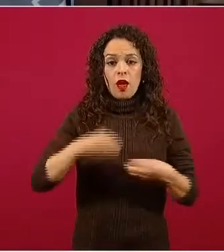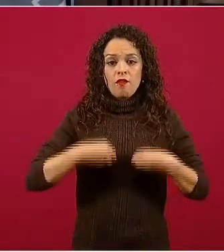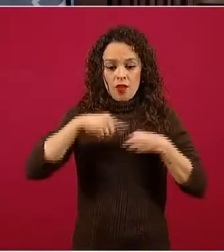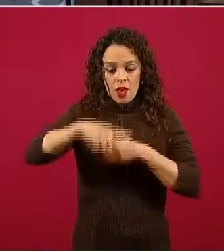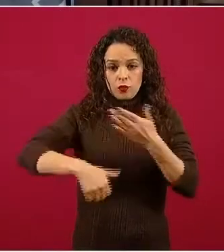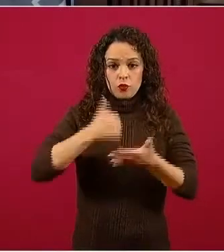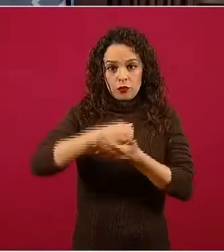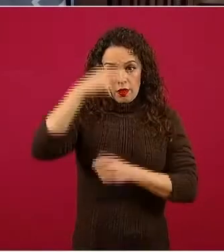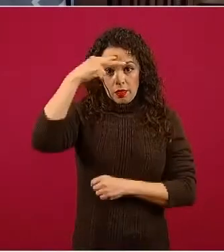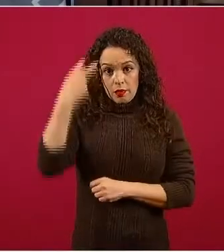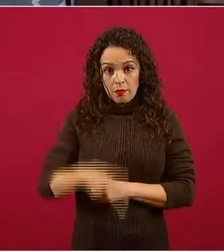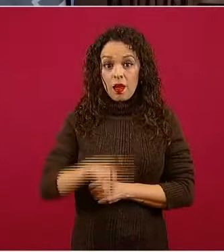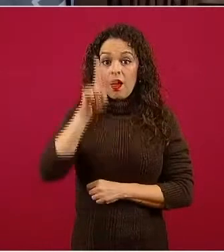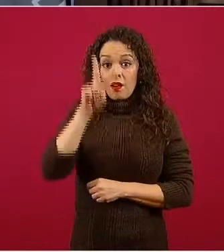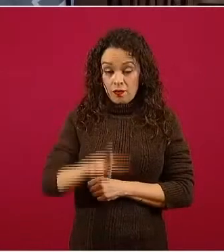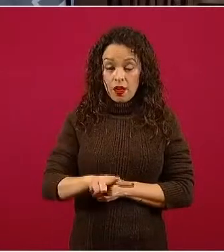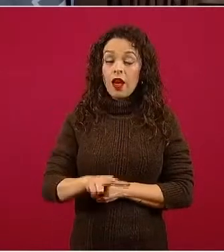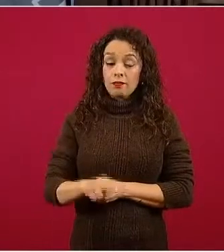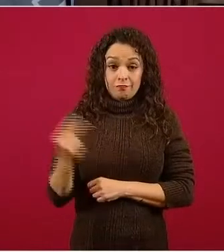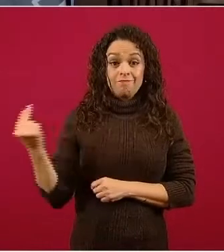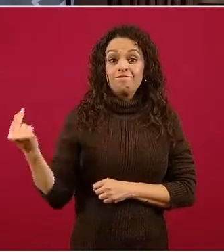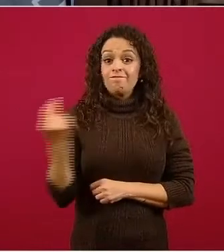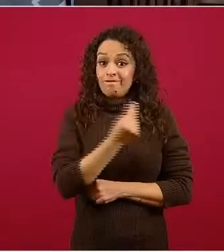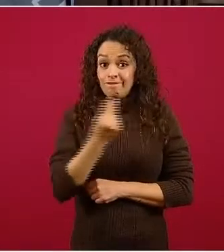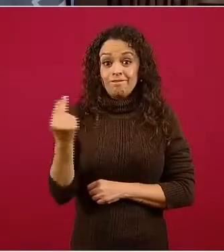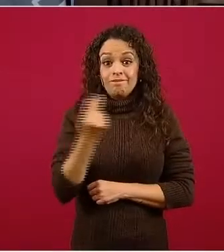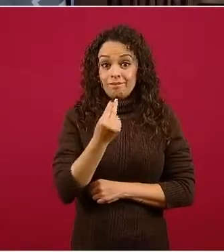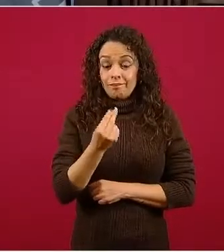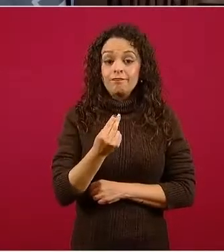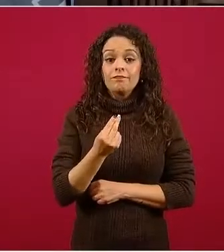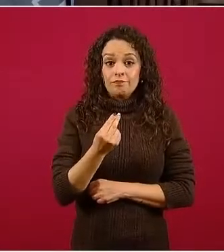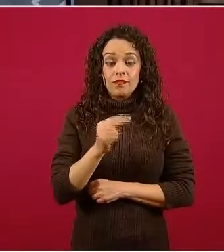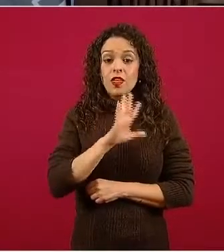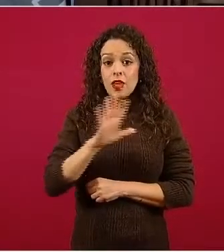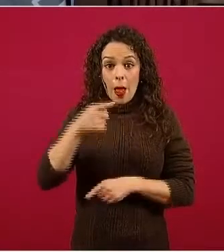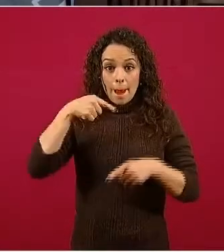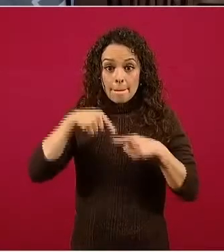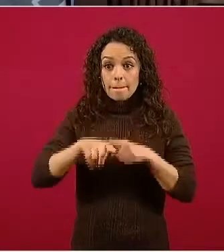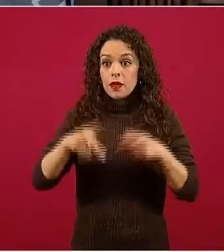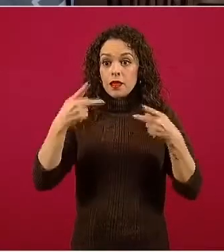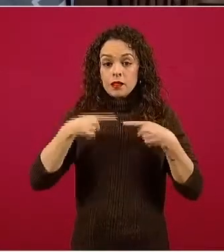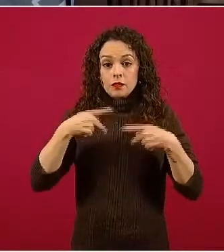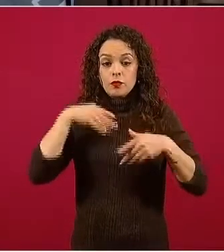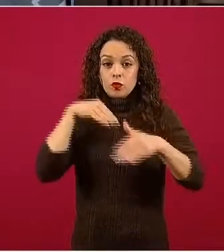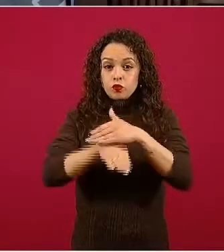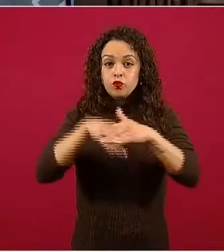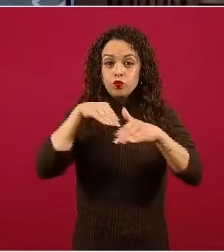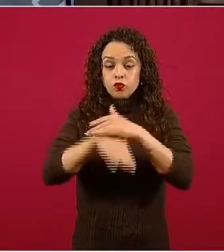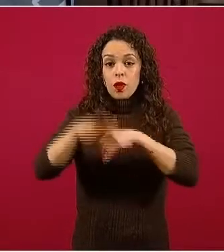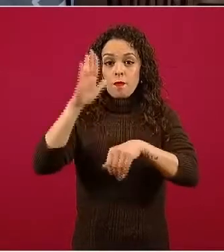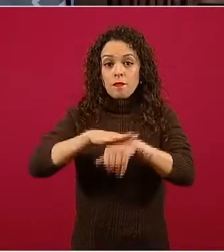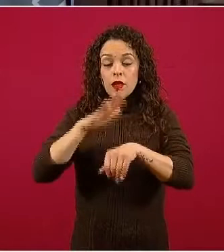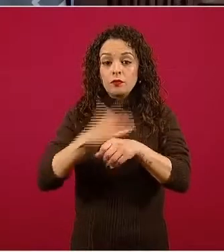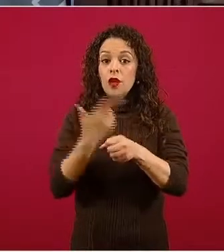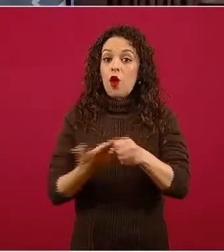en alerta por COVID-19. Están subiendo las hospitalizaciones. Y solo